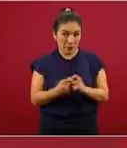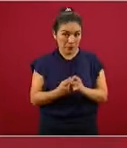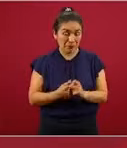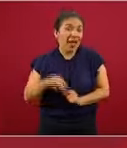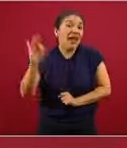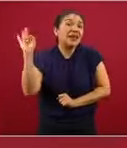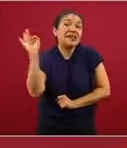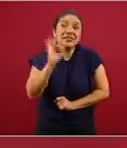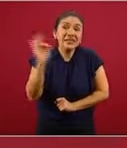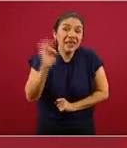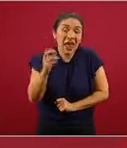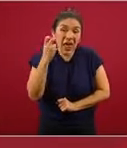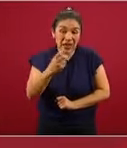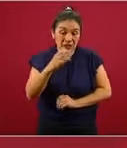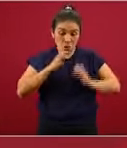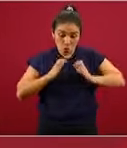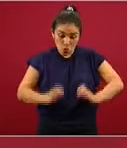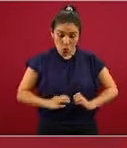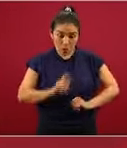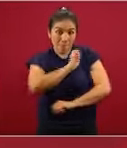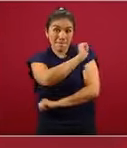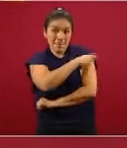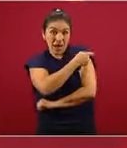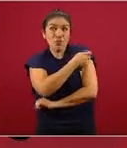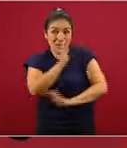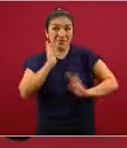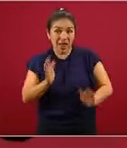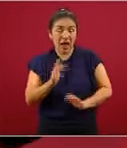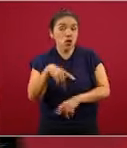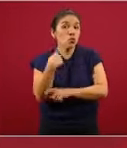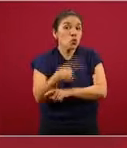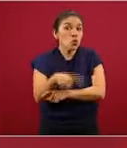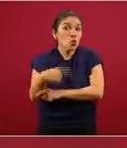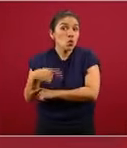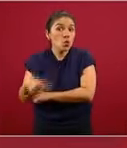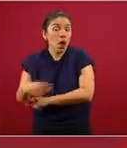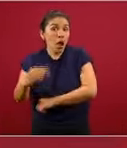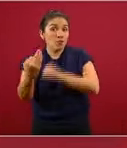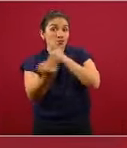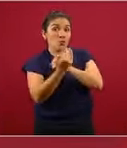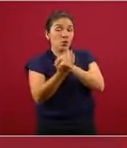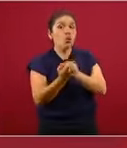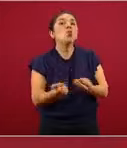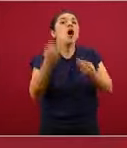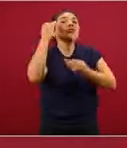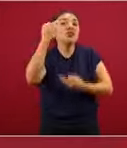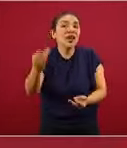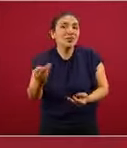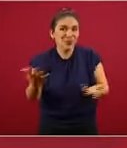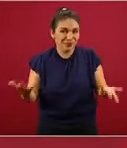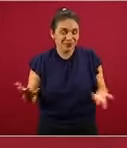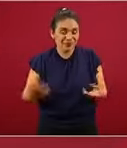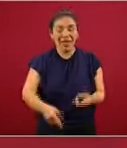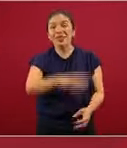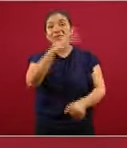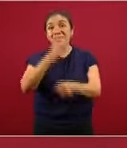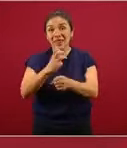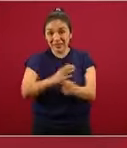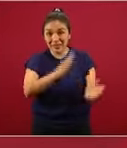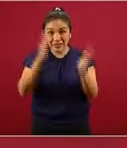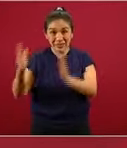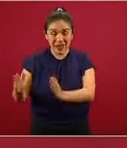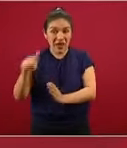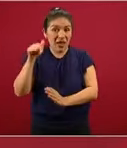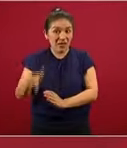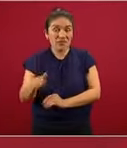y solo sí, la inmunidad inducida por la vacuna es de duración suficiente. Y un tercer escenario